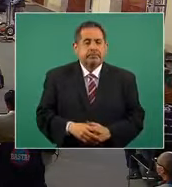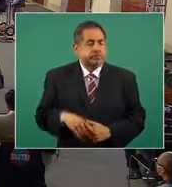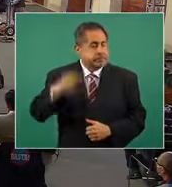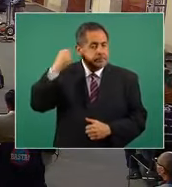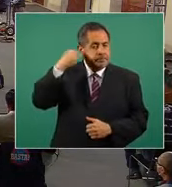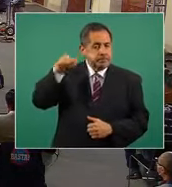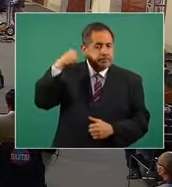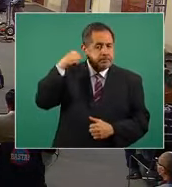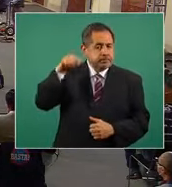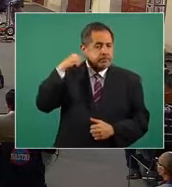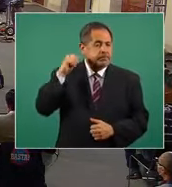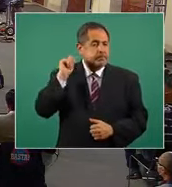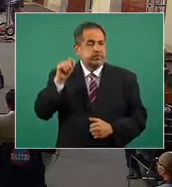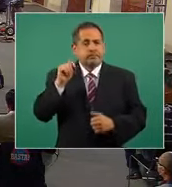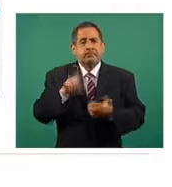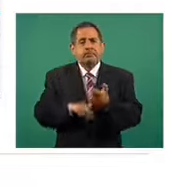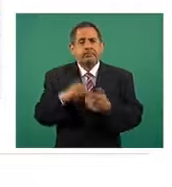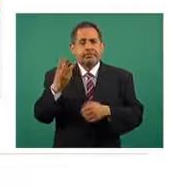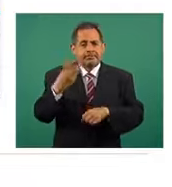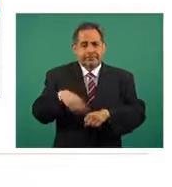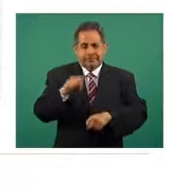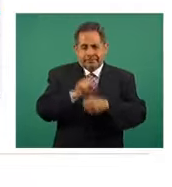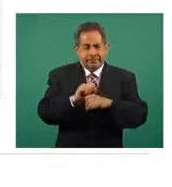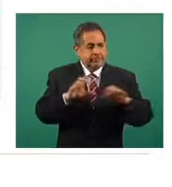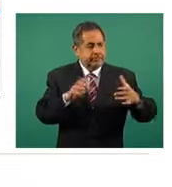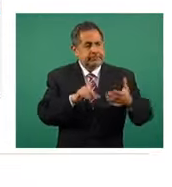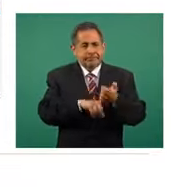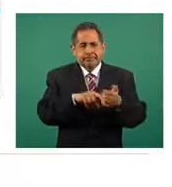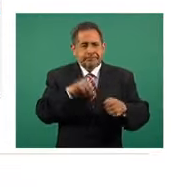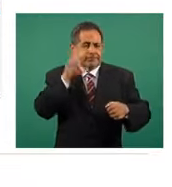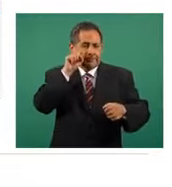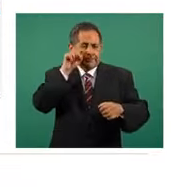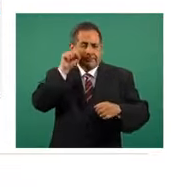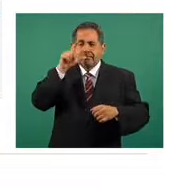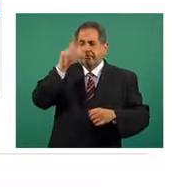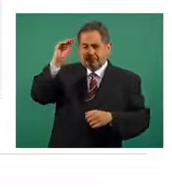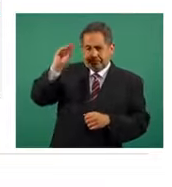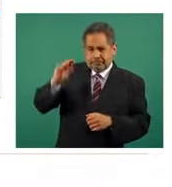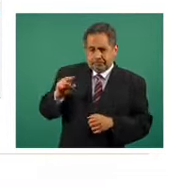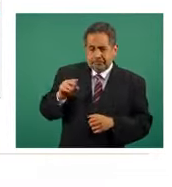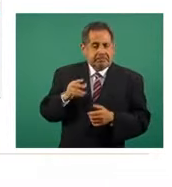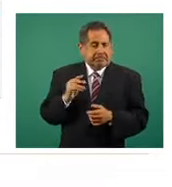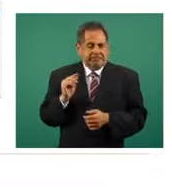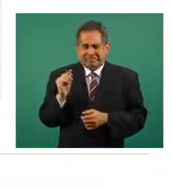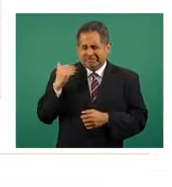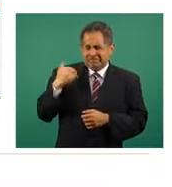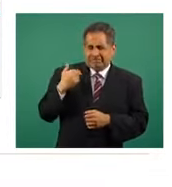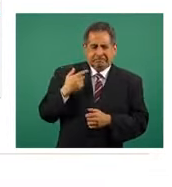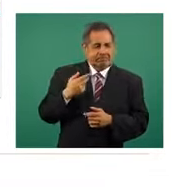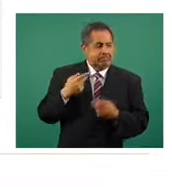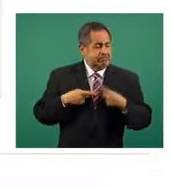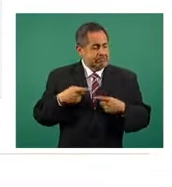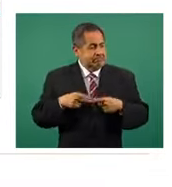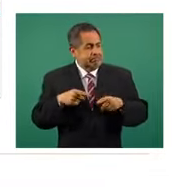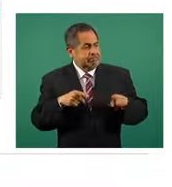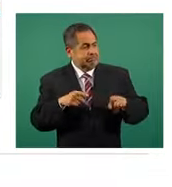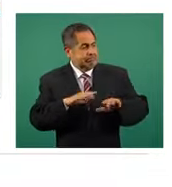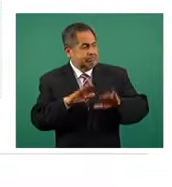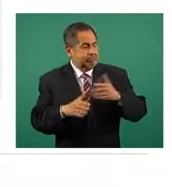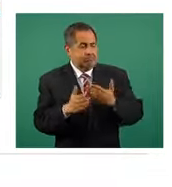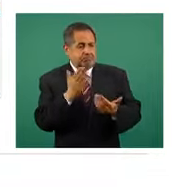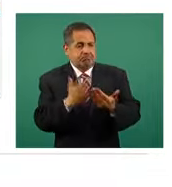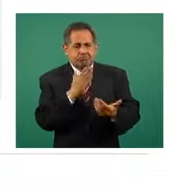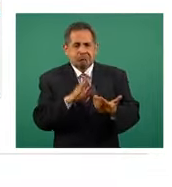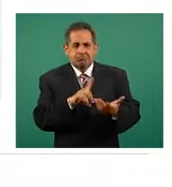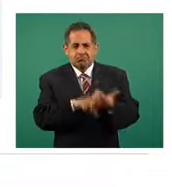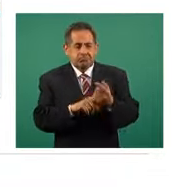Tabasco, 3 semanas consecutivas de reducción en semáforo naranja, va reduciendo apenas las defunciones, pero ya presenta una